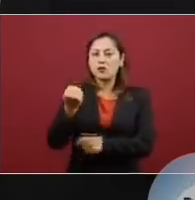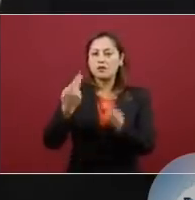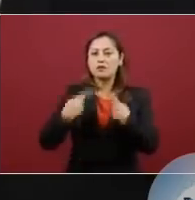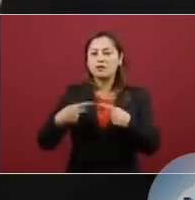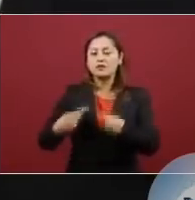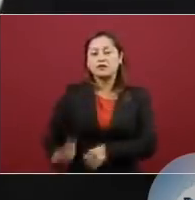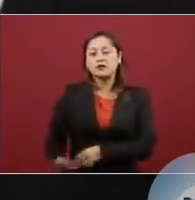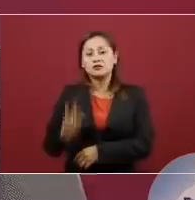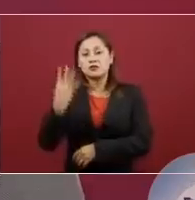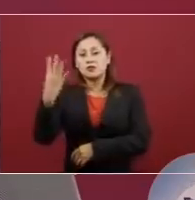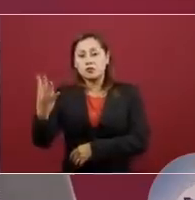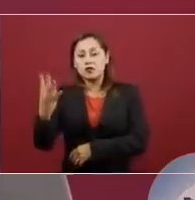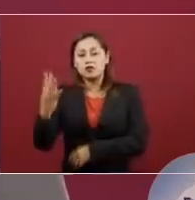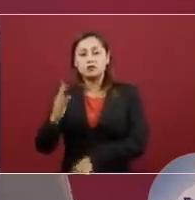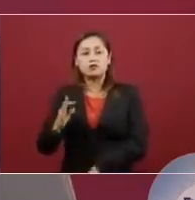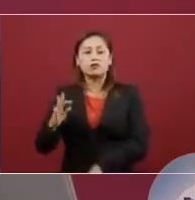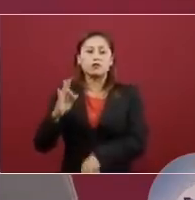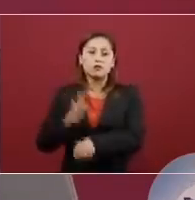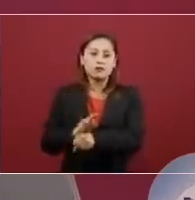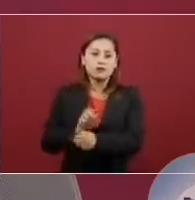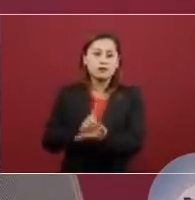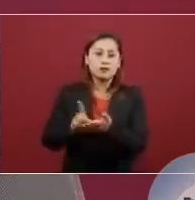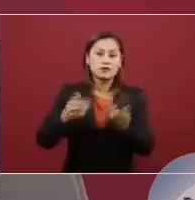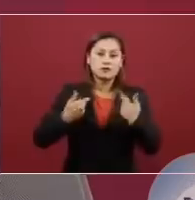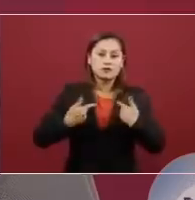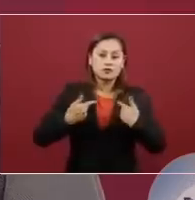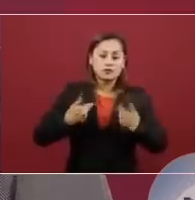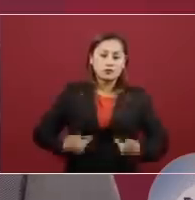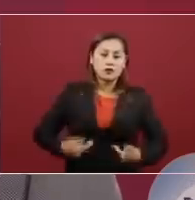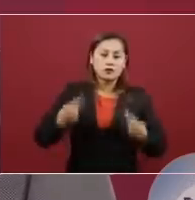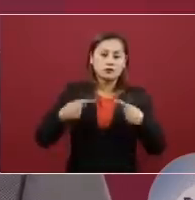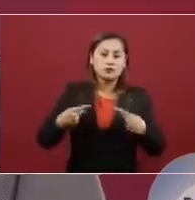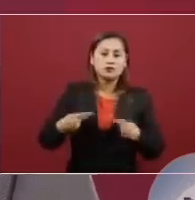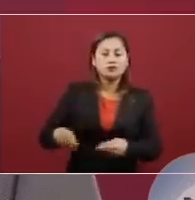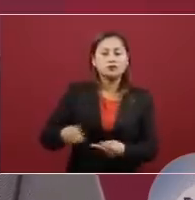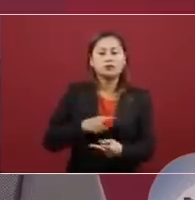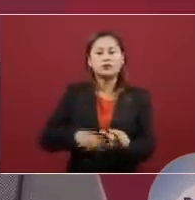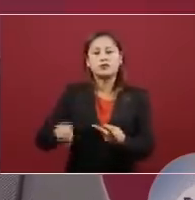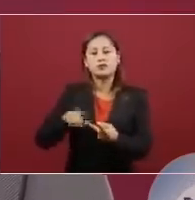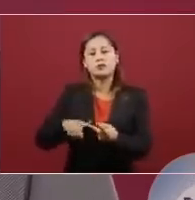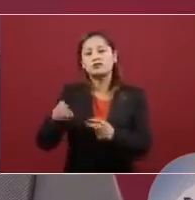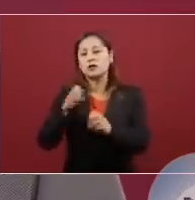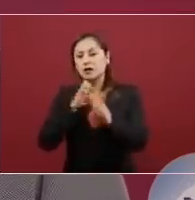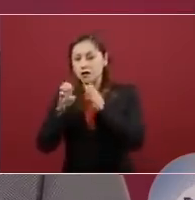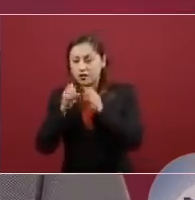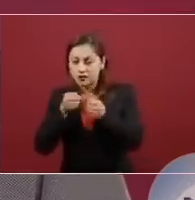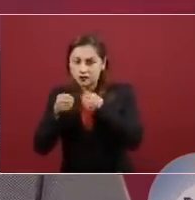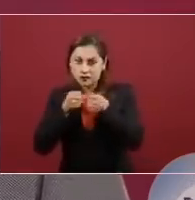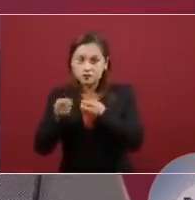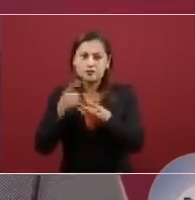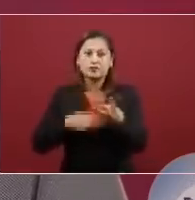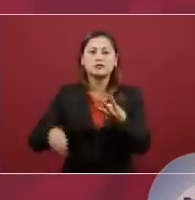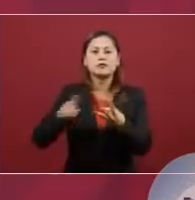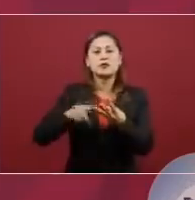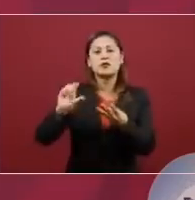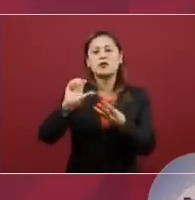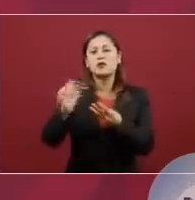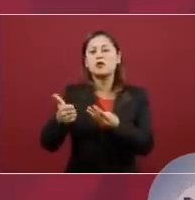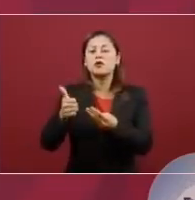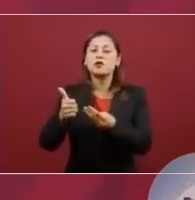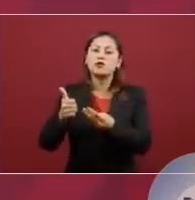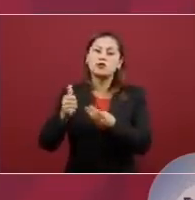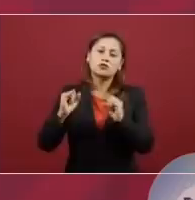y periodistas. 2 son órganos autónomos, la Fiscalía General y la Comisión Nacional de Derechos Humanos,